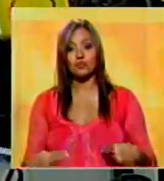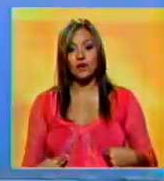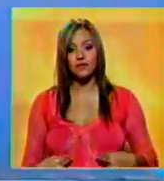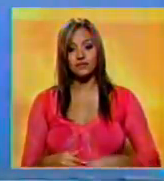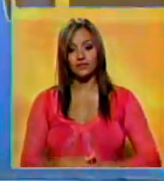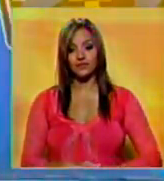Humanos